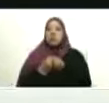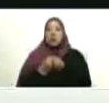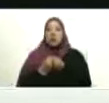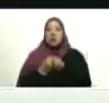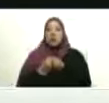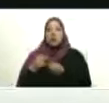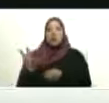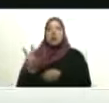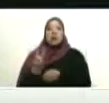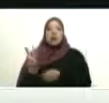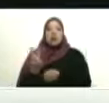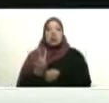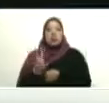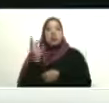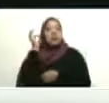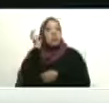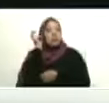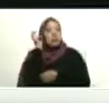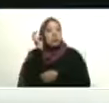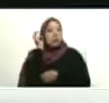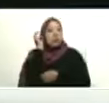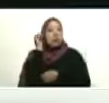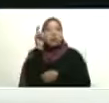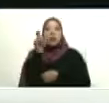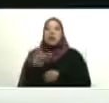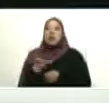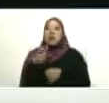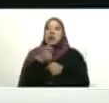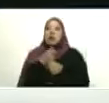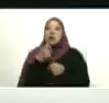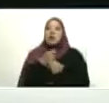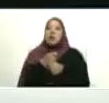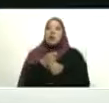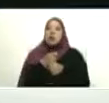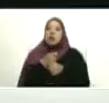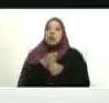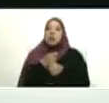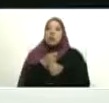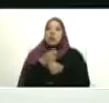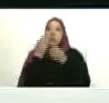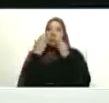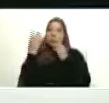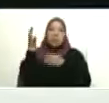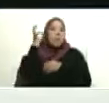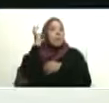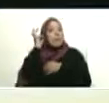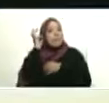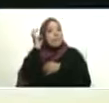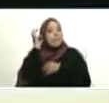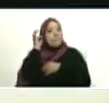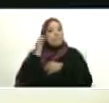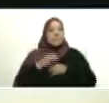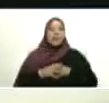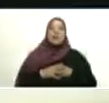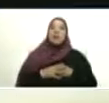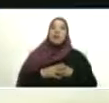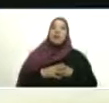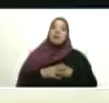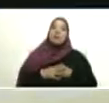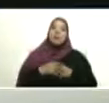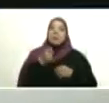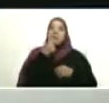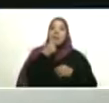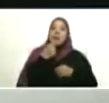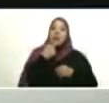la beneficiaria Nilcar García. Nilcar, mira, ahí están las viviendas, qué hermosa